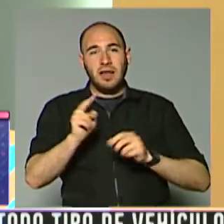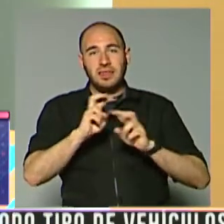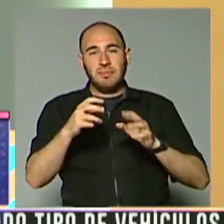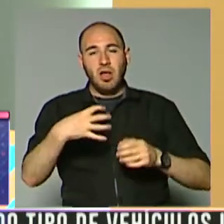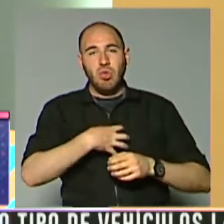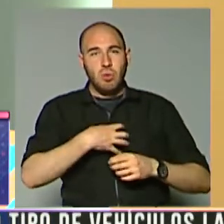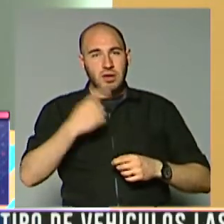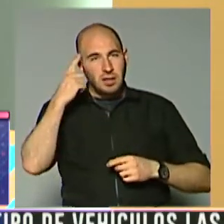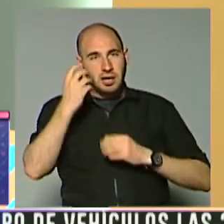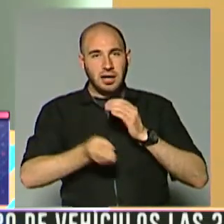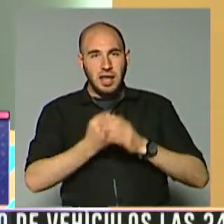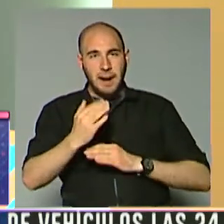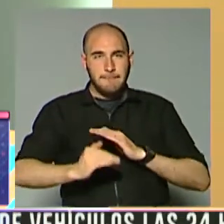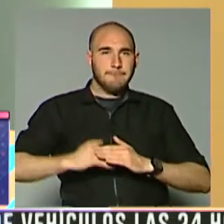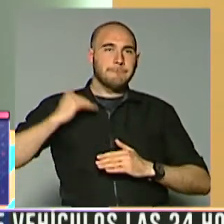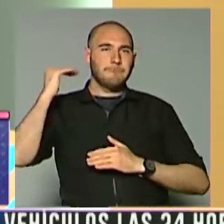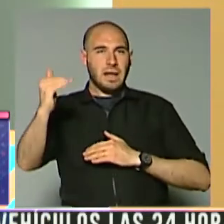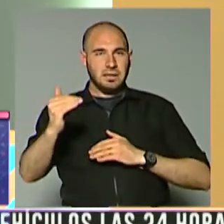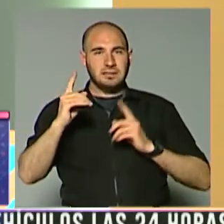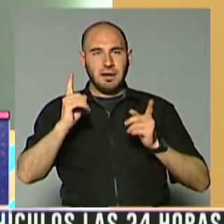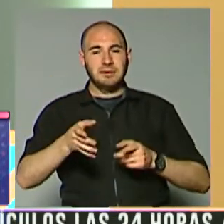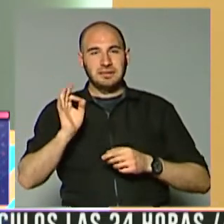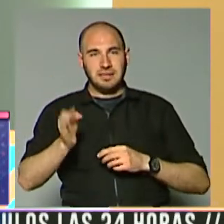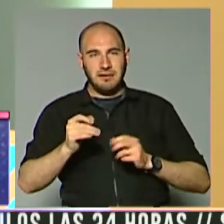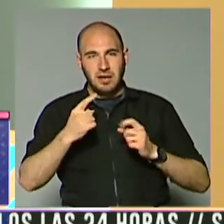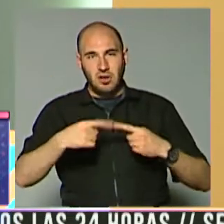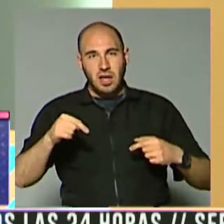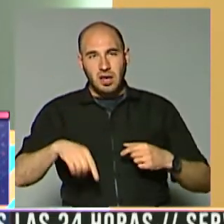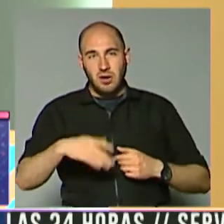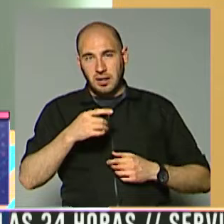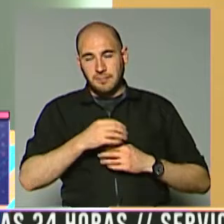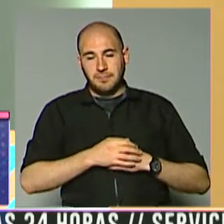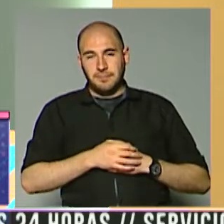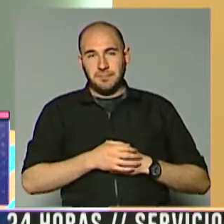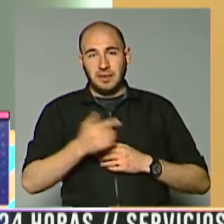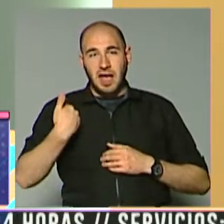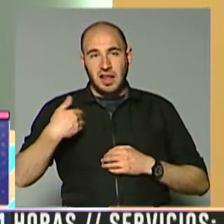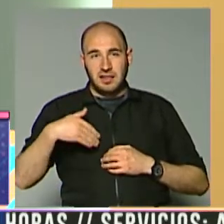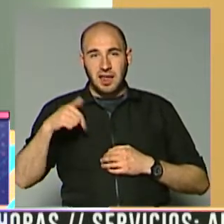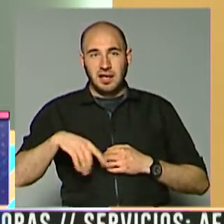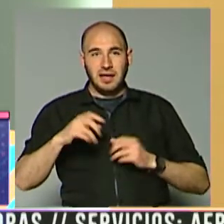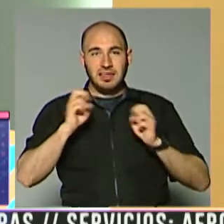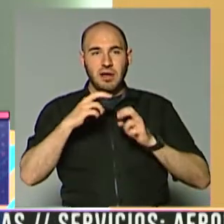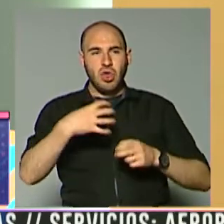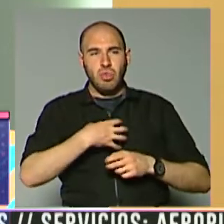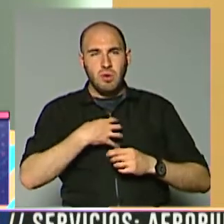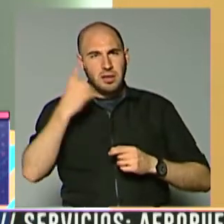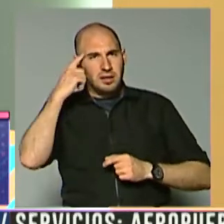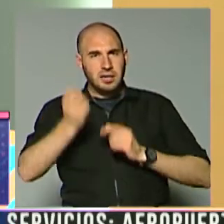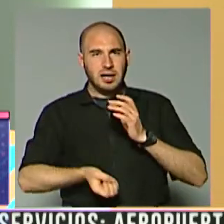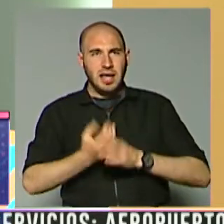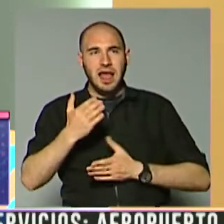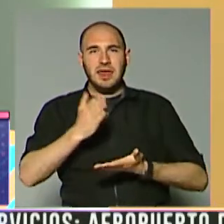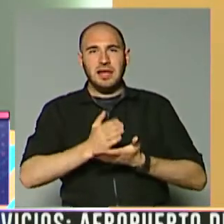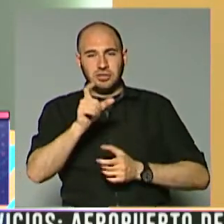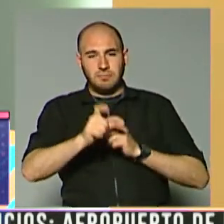propiedad intelectual mucho más elevados y conscientes de los que hoy tenemos. En Argentina el tema de la propiedad intelectual en general y de derecho